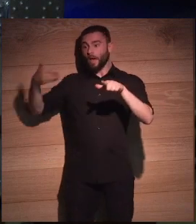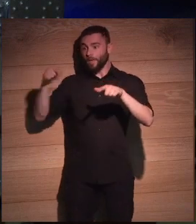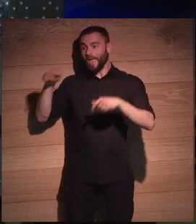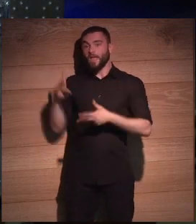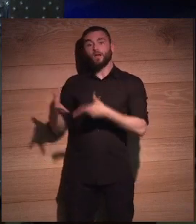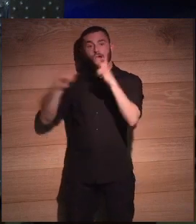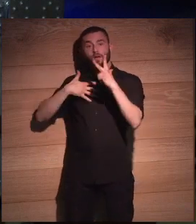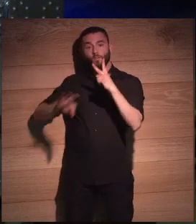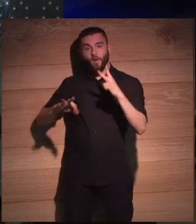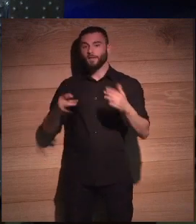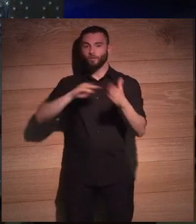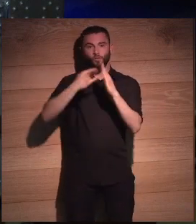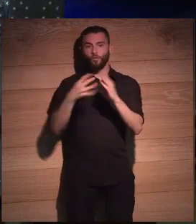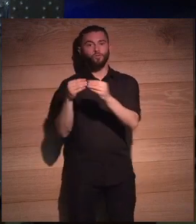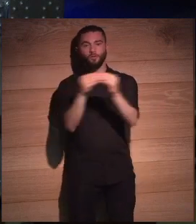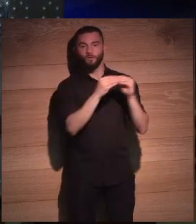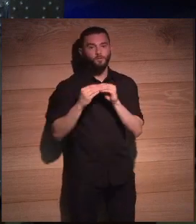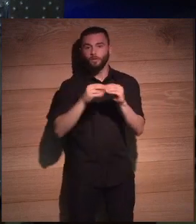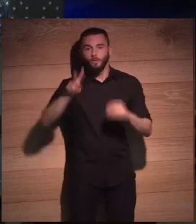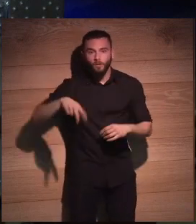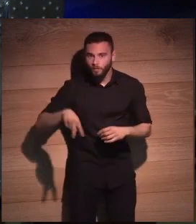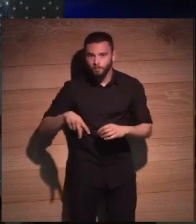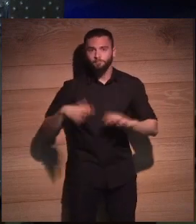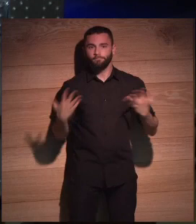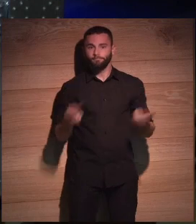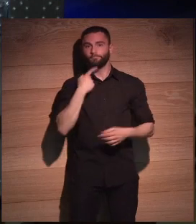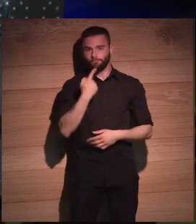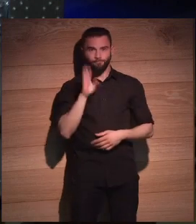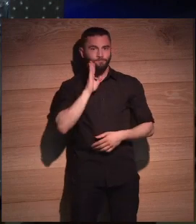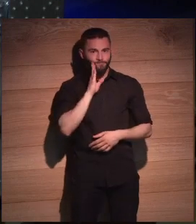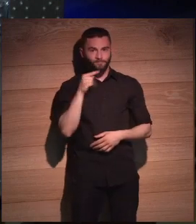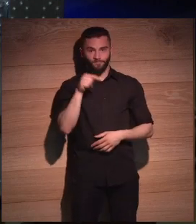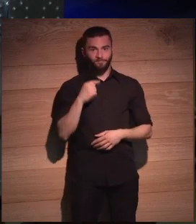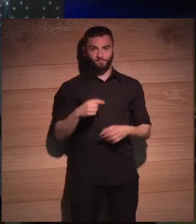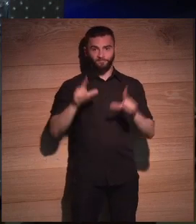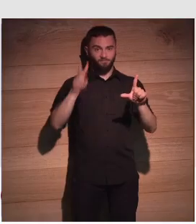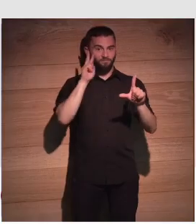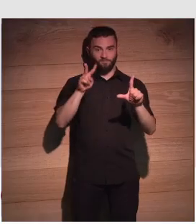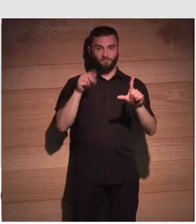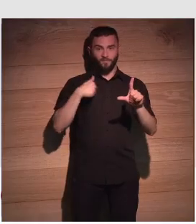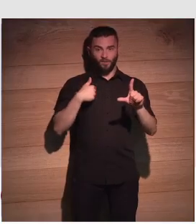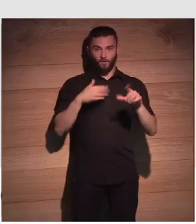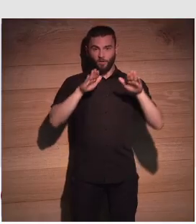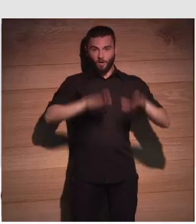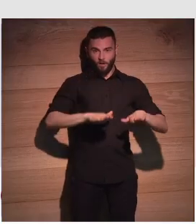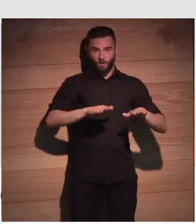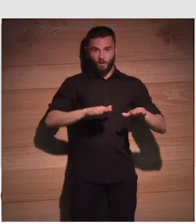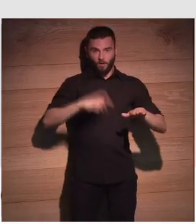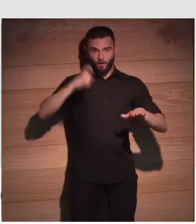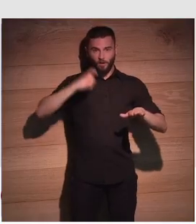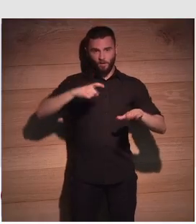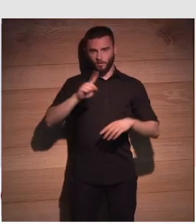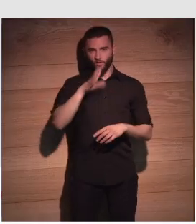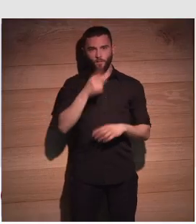llegaremos a una solución común. Como os decía, esto que veis aquí, no me voy a detener mucho en ello porque vamos a tener tiempo